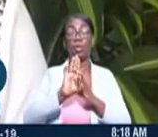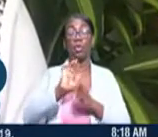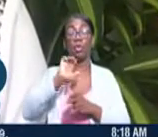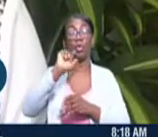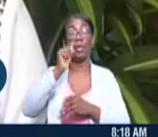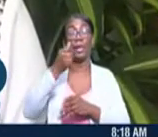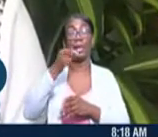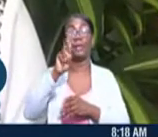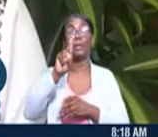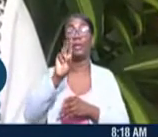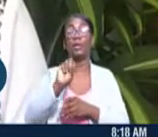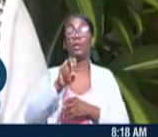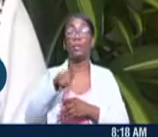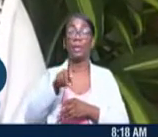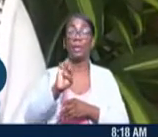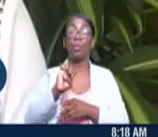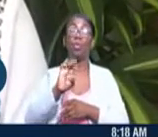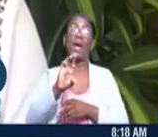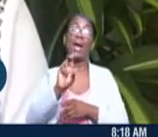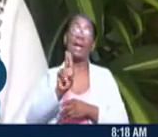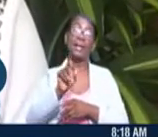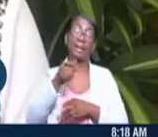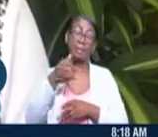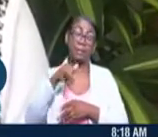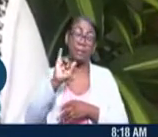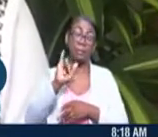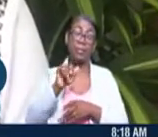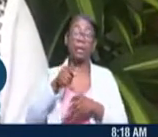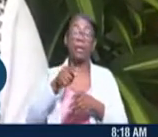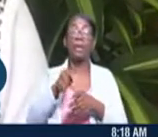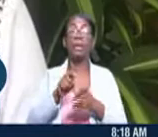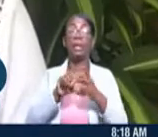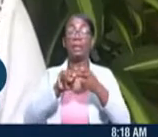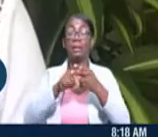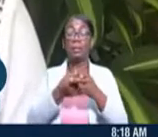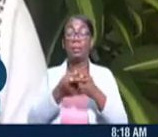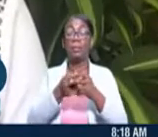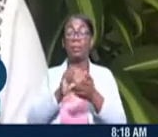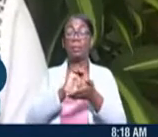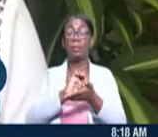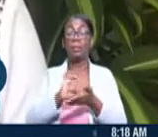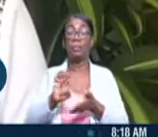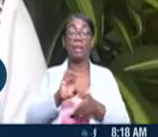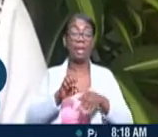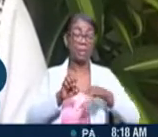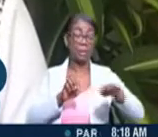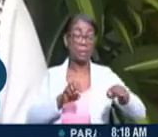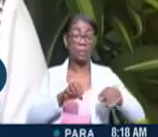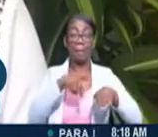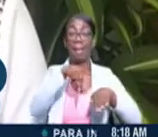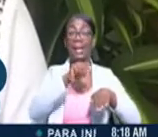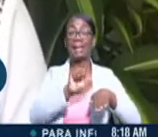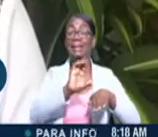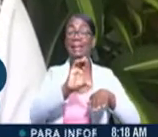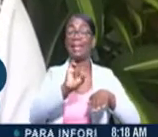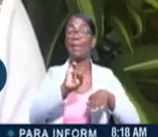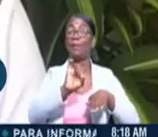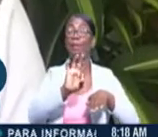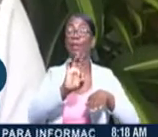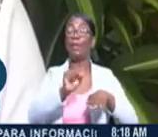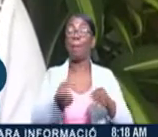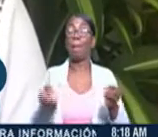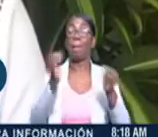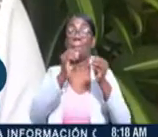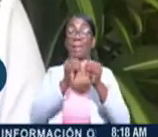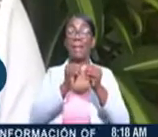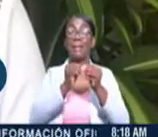poder apoyar y reactivar esa economía. Fíjese que solamente en el Pacífico se han encuestado más de 25.000